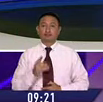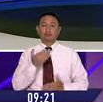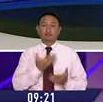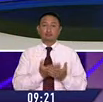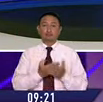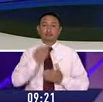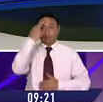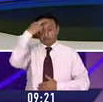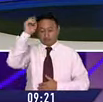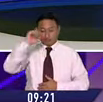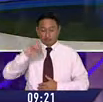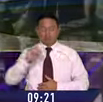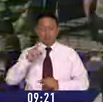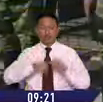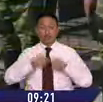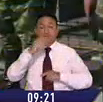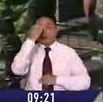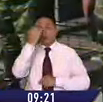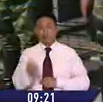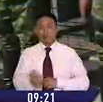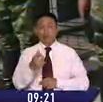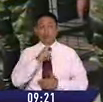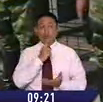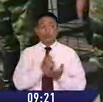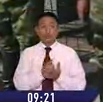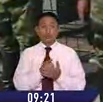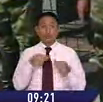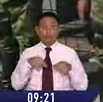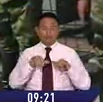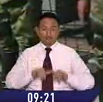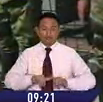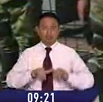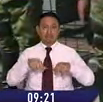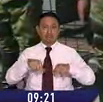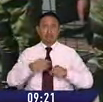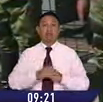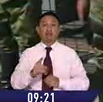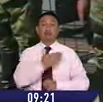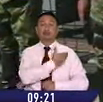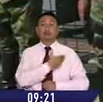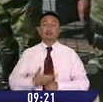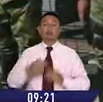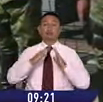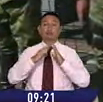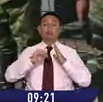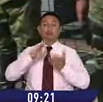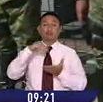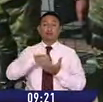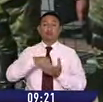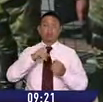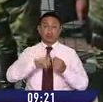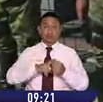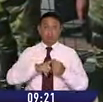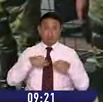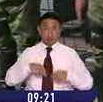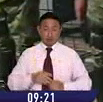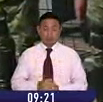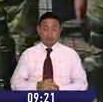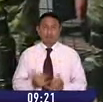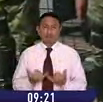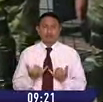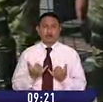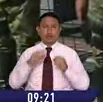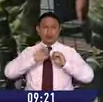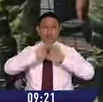Gracias, Roberto, María Mercedes, amigos, muy buenos días. Así es, nosotros seguimos aquí en el Palacio de Carondelet, en el centro histórico de la ciudad. Y a esta hora